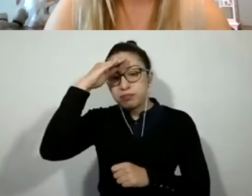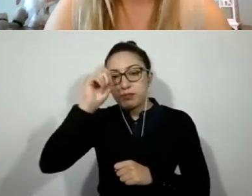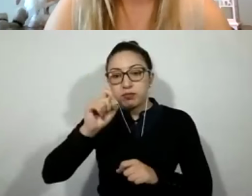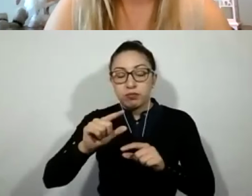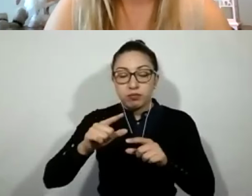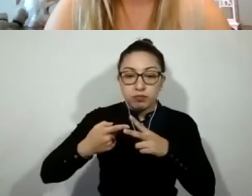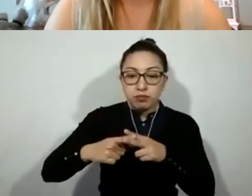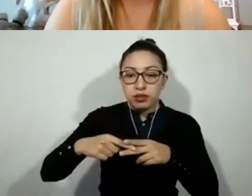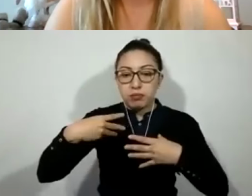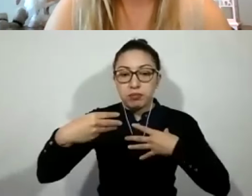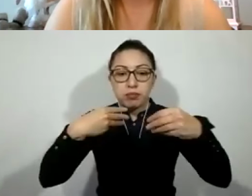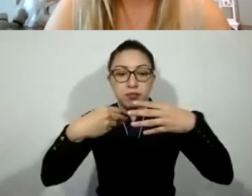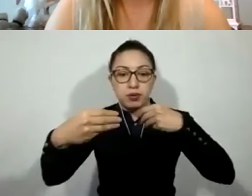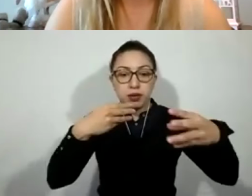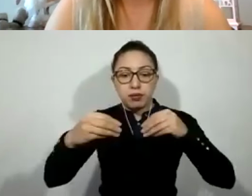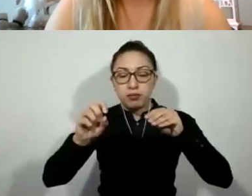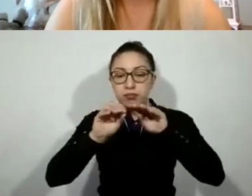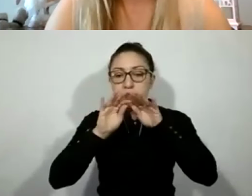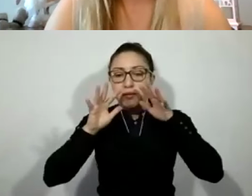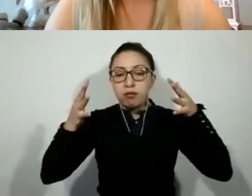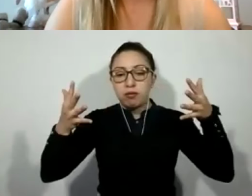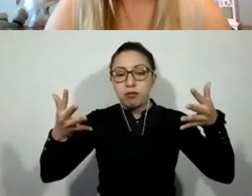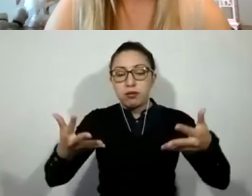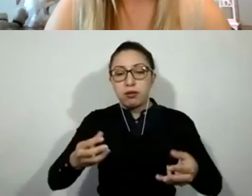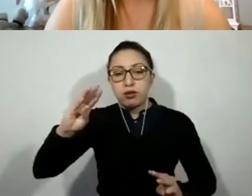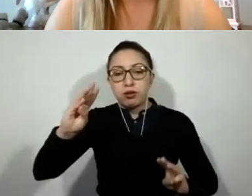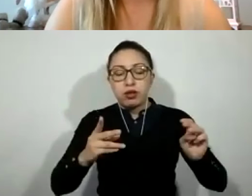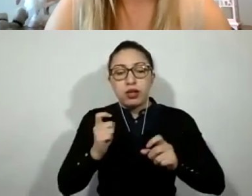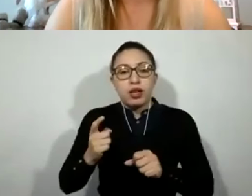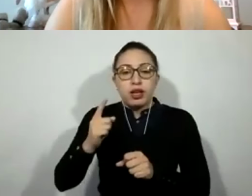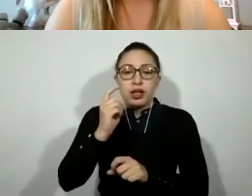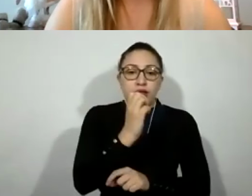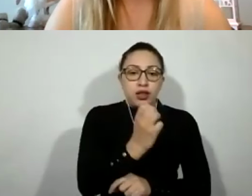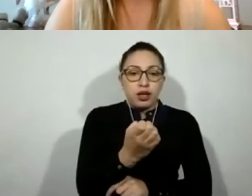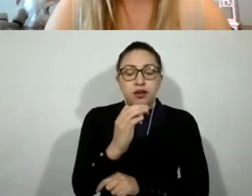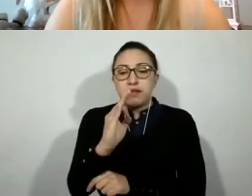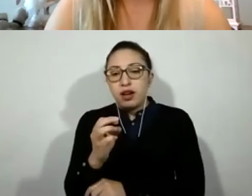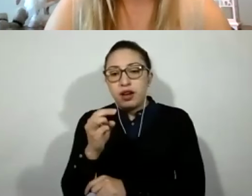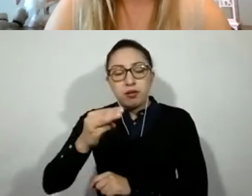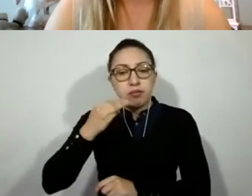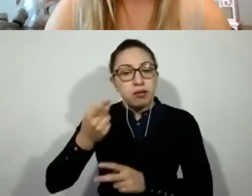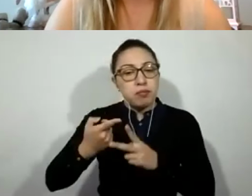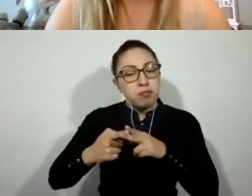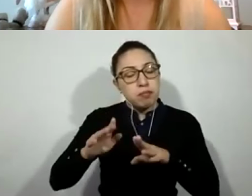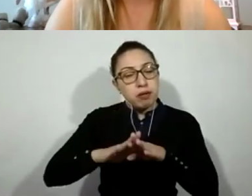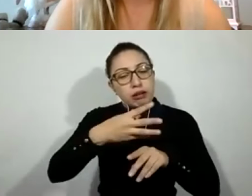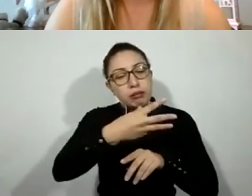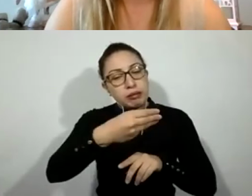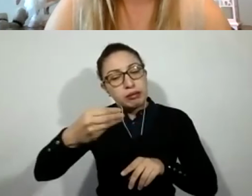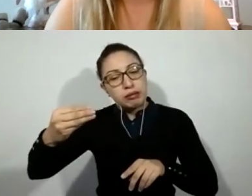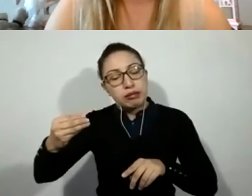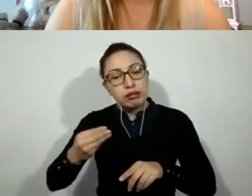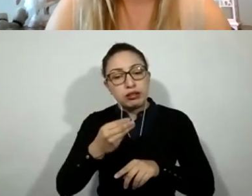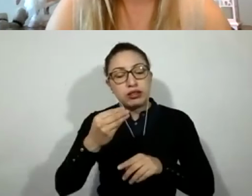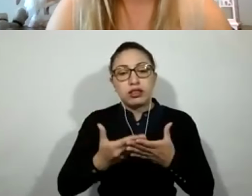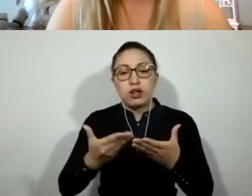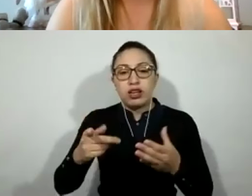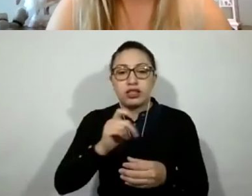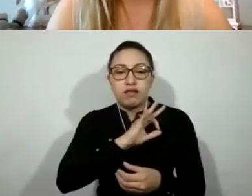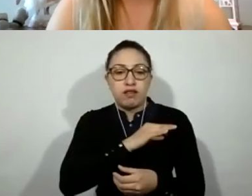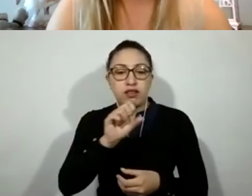con carácter mundial en el primer trimestre del año. La aparición del virus SARS-CoV-2, causante del